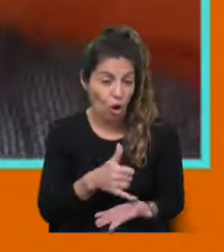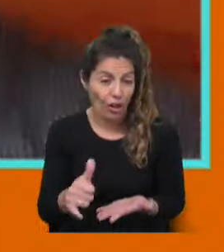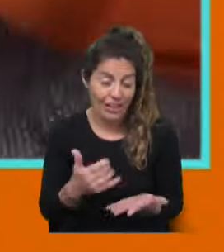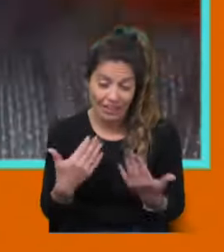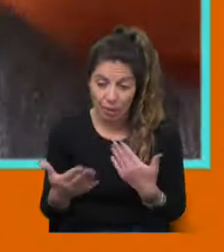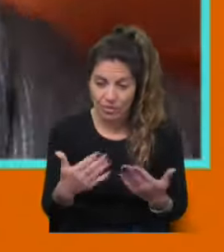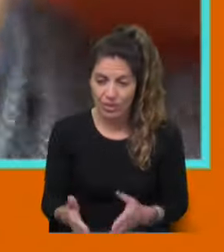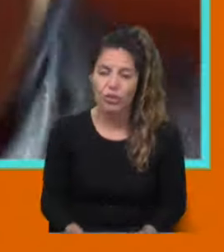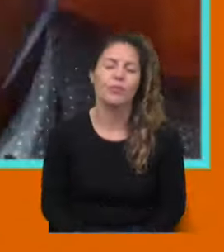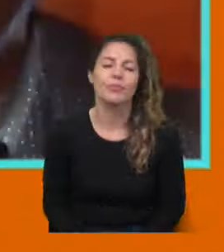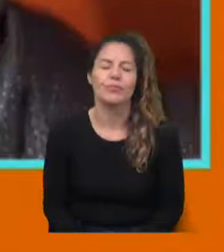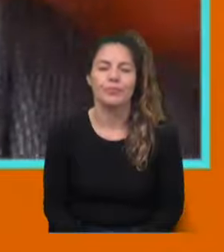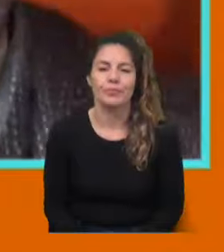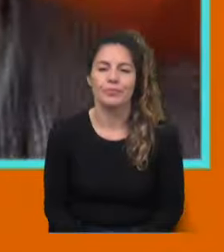hablando?